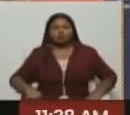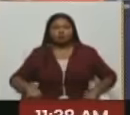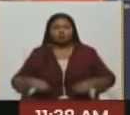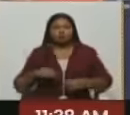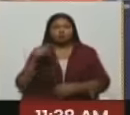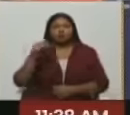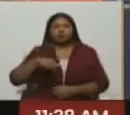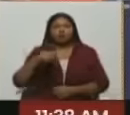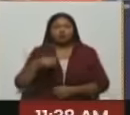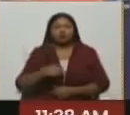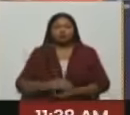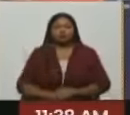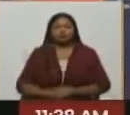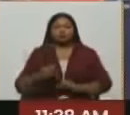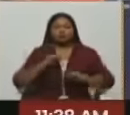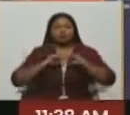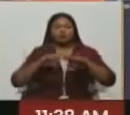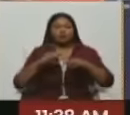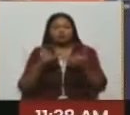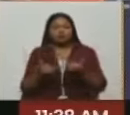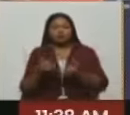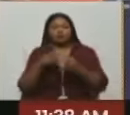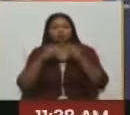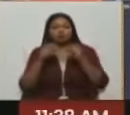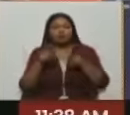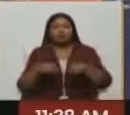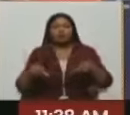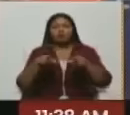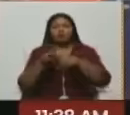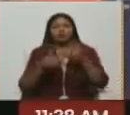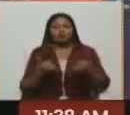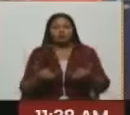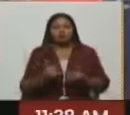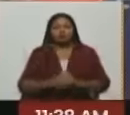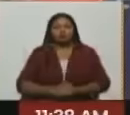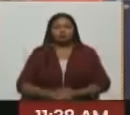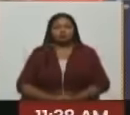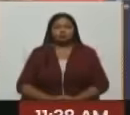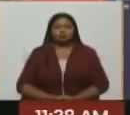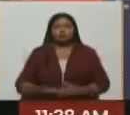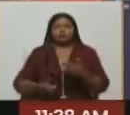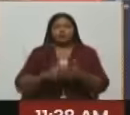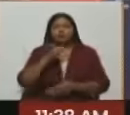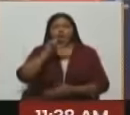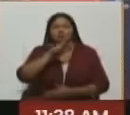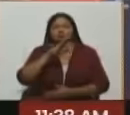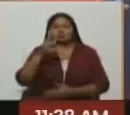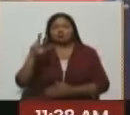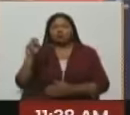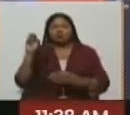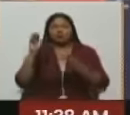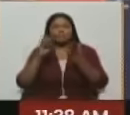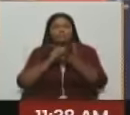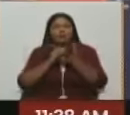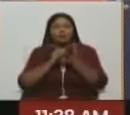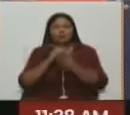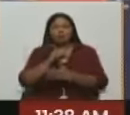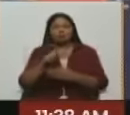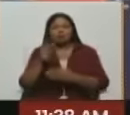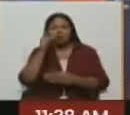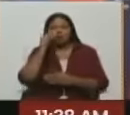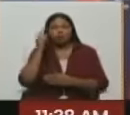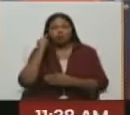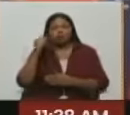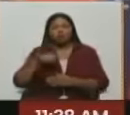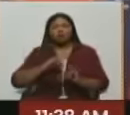hoy, desplegándose a todos los rincones, más de 380 mil hombres y mujeres desplegándose